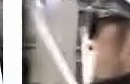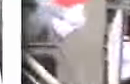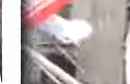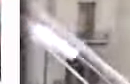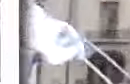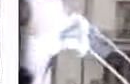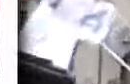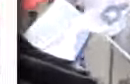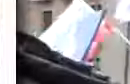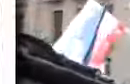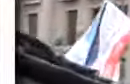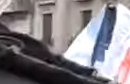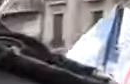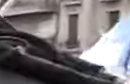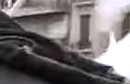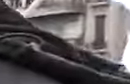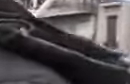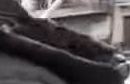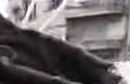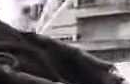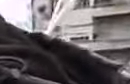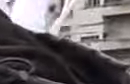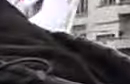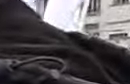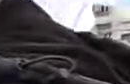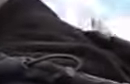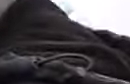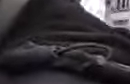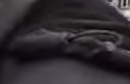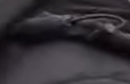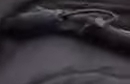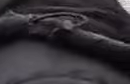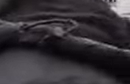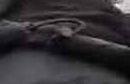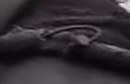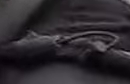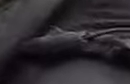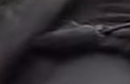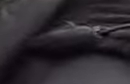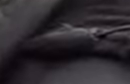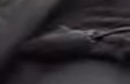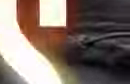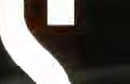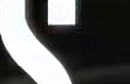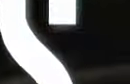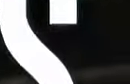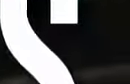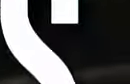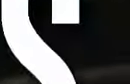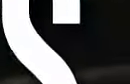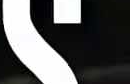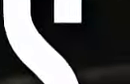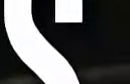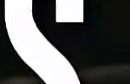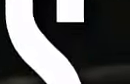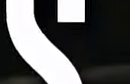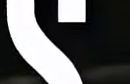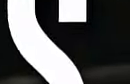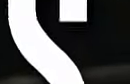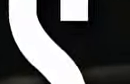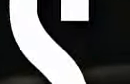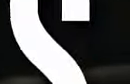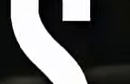eso. Zaira, vos trabajás acá en la ciudad. ¿Cómo llegaron a esta situación? ¿Están esperando que los diputados también traten proyectos